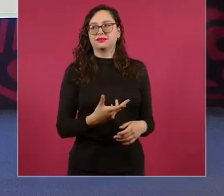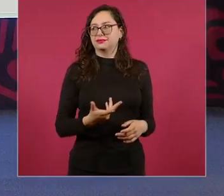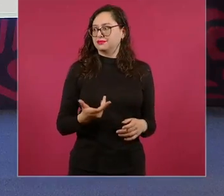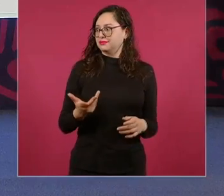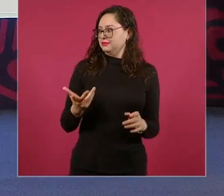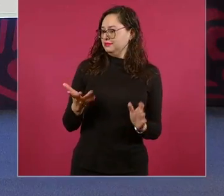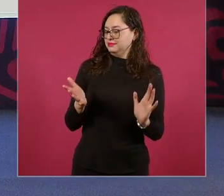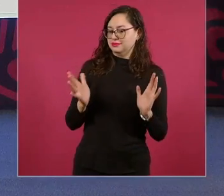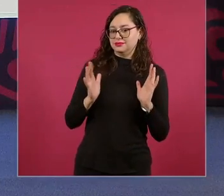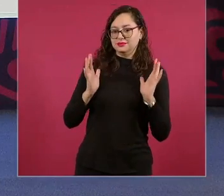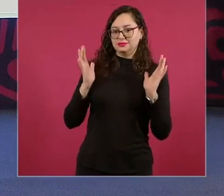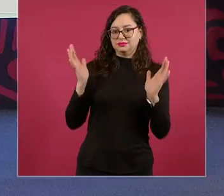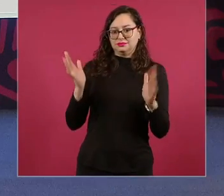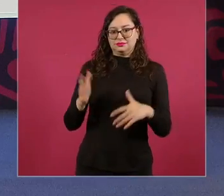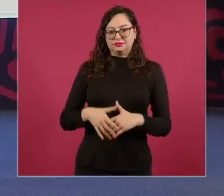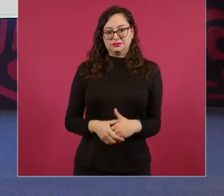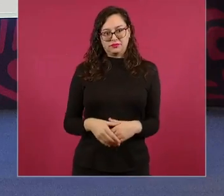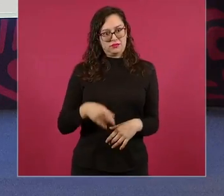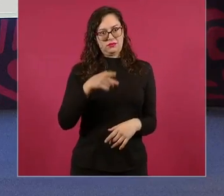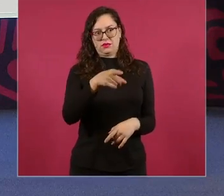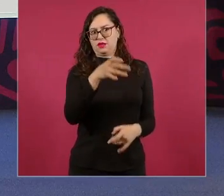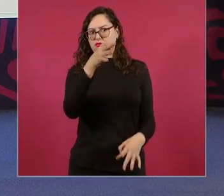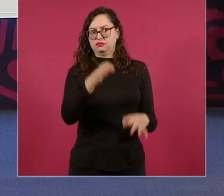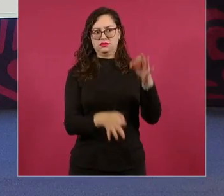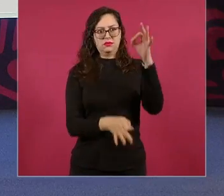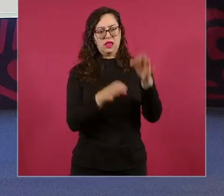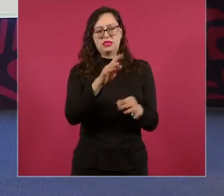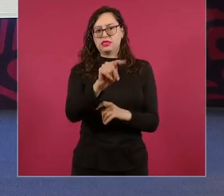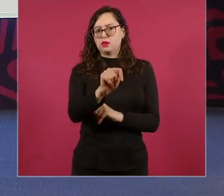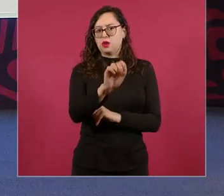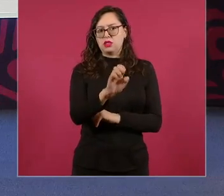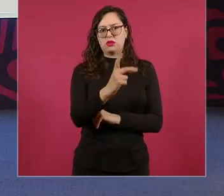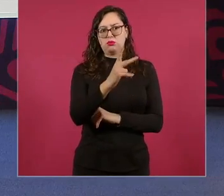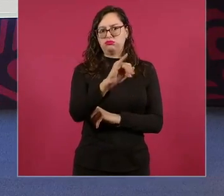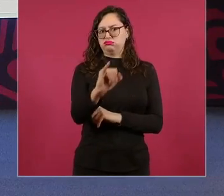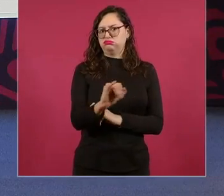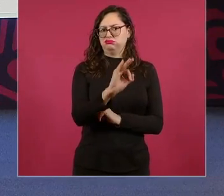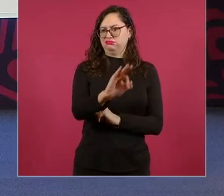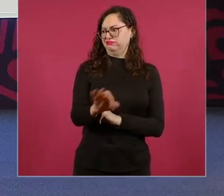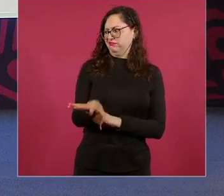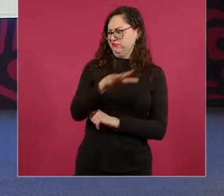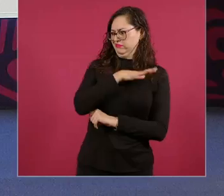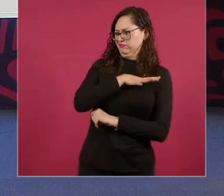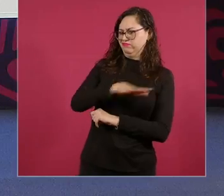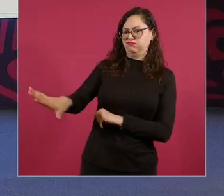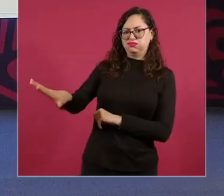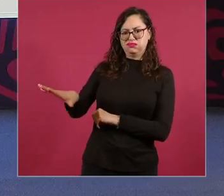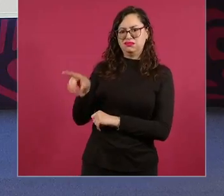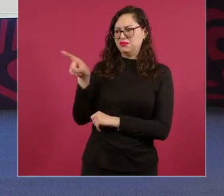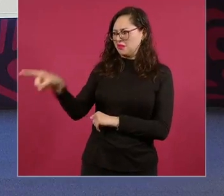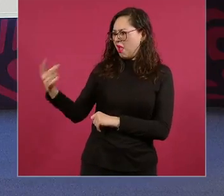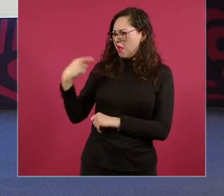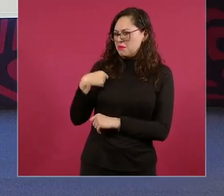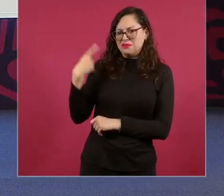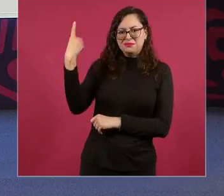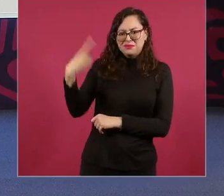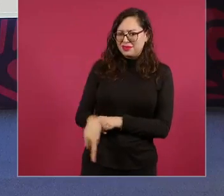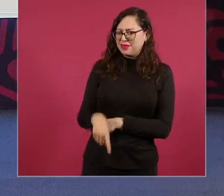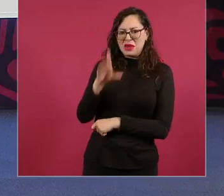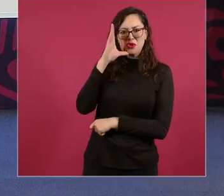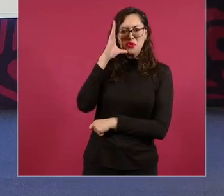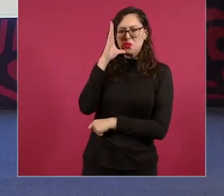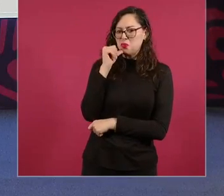sucede? Que el Tribunal, por supuesto, rechaza por completo esta decisión y le dice, juez, tú no tienes